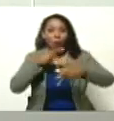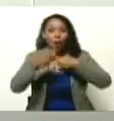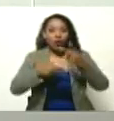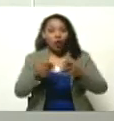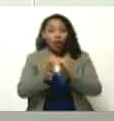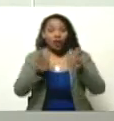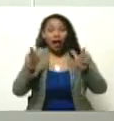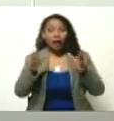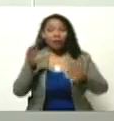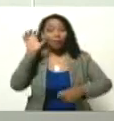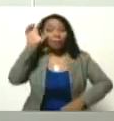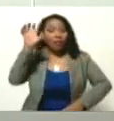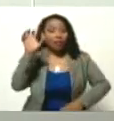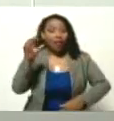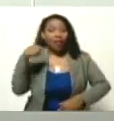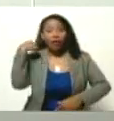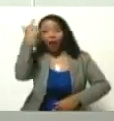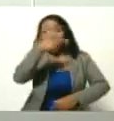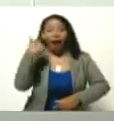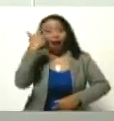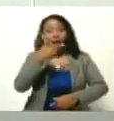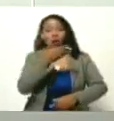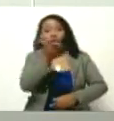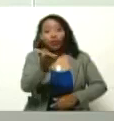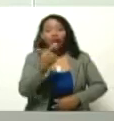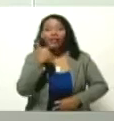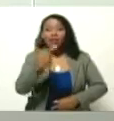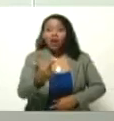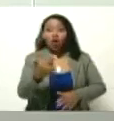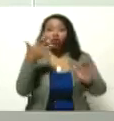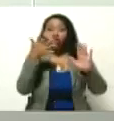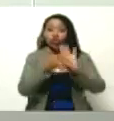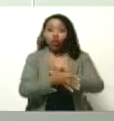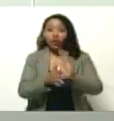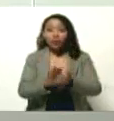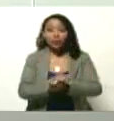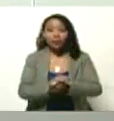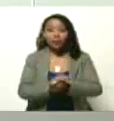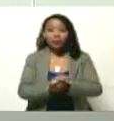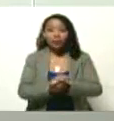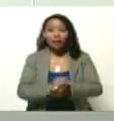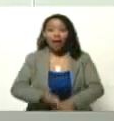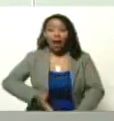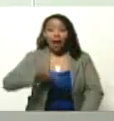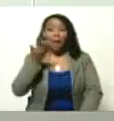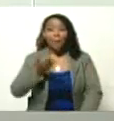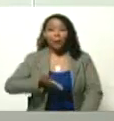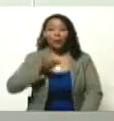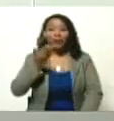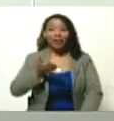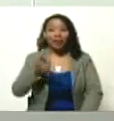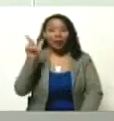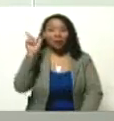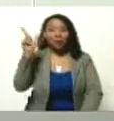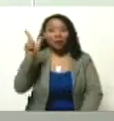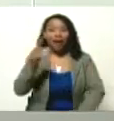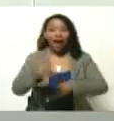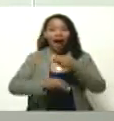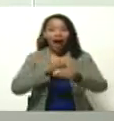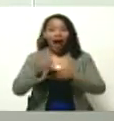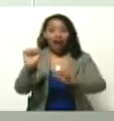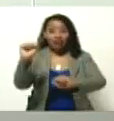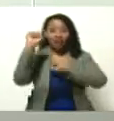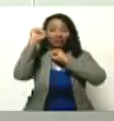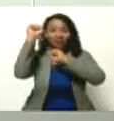polo patriótico de cara a lo que usted acaba de decir, la importancia de que el PSUV garantice un triunfo